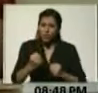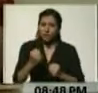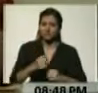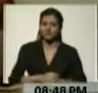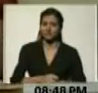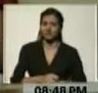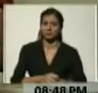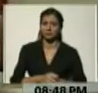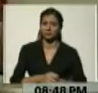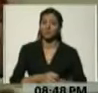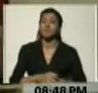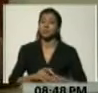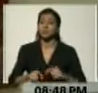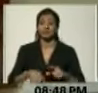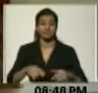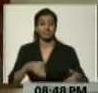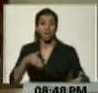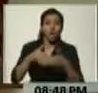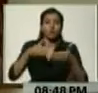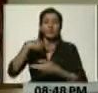la contrarrevolución.